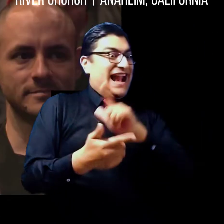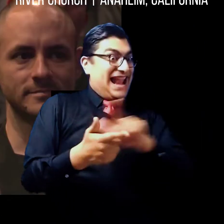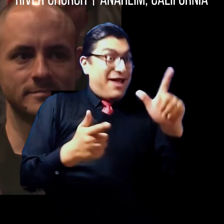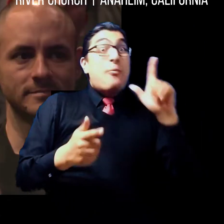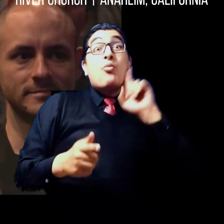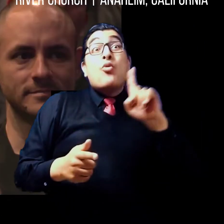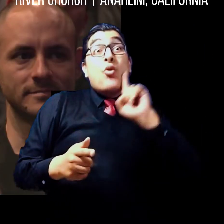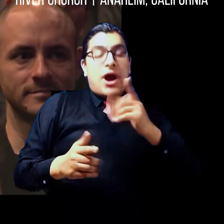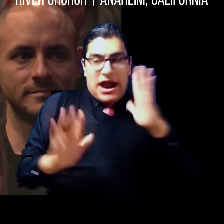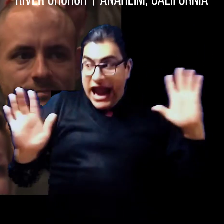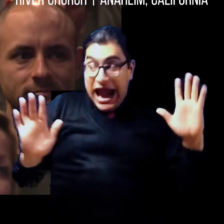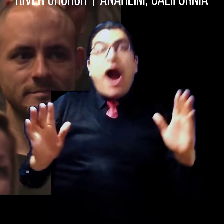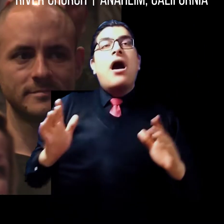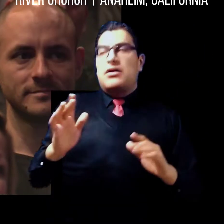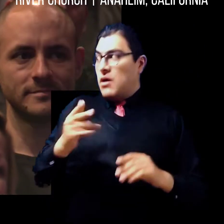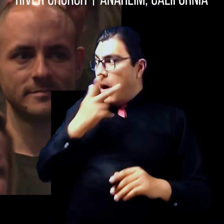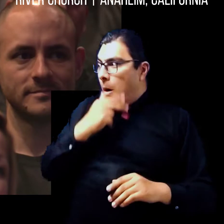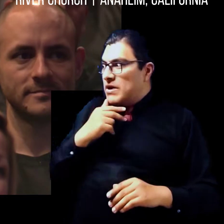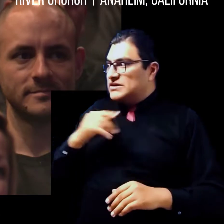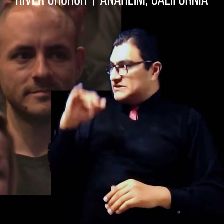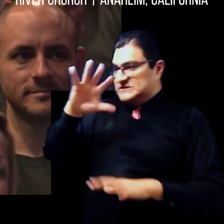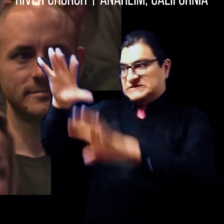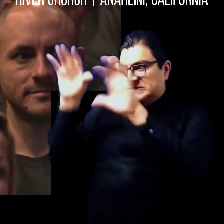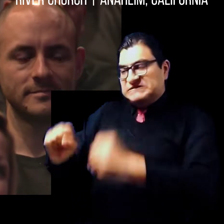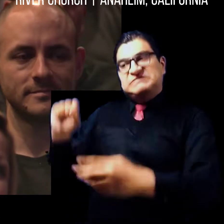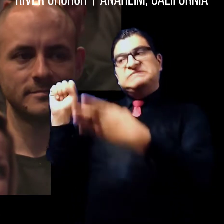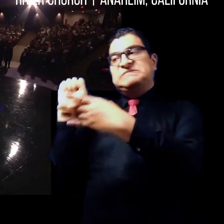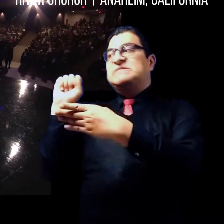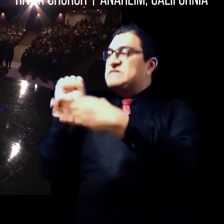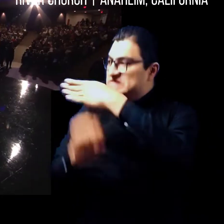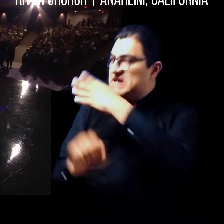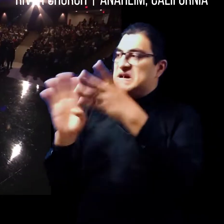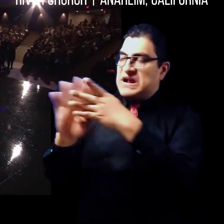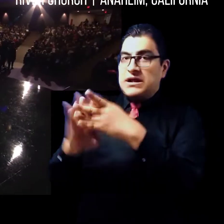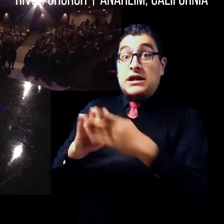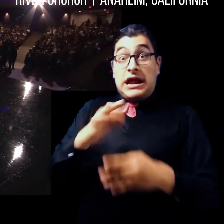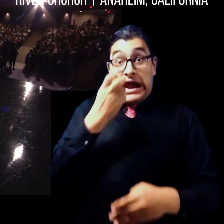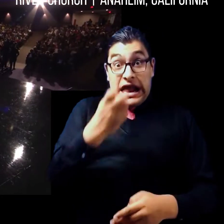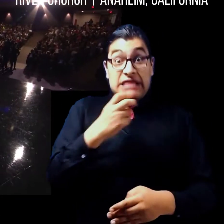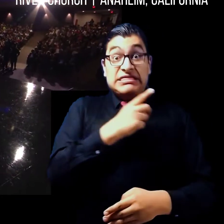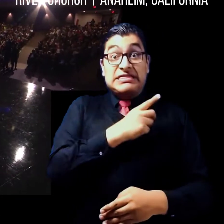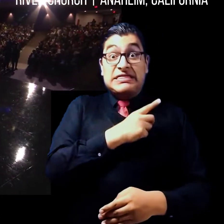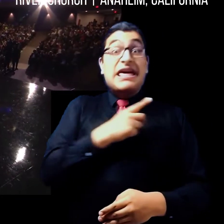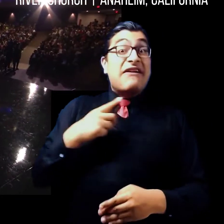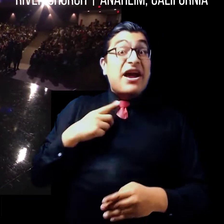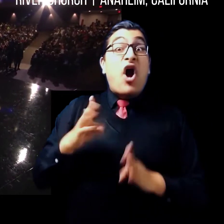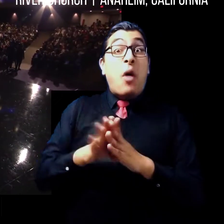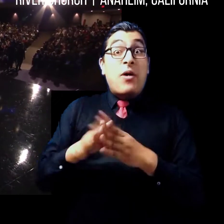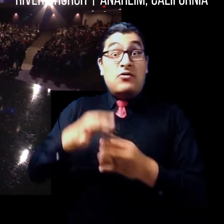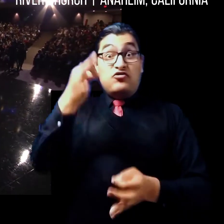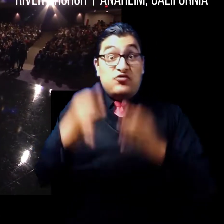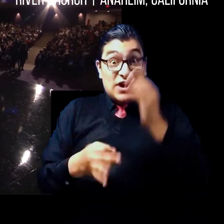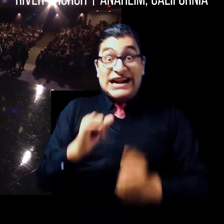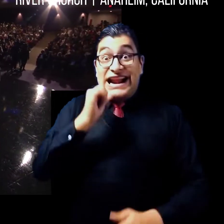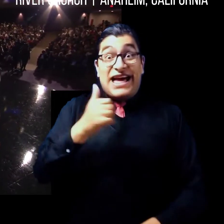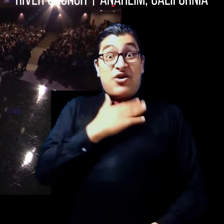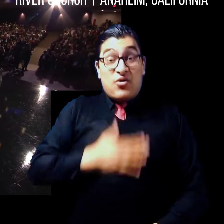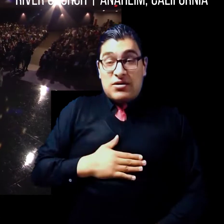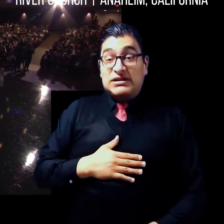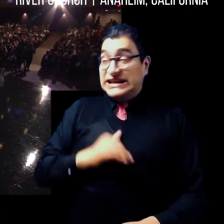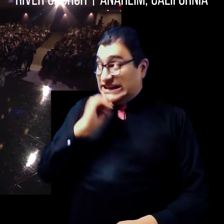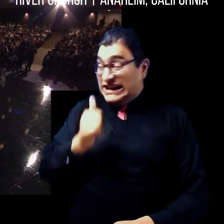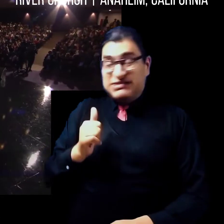con sus huesos en la cárcel. Y por eso, sin derecho a un juicio justo, sin mediar una apelación,